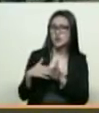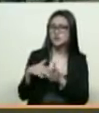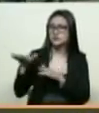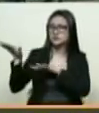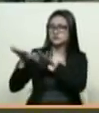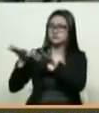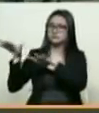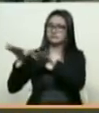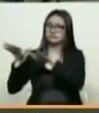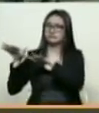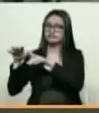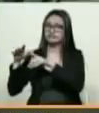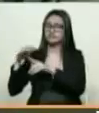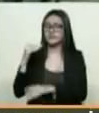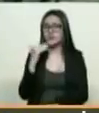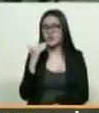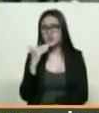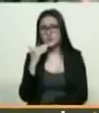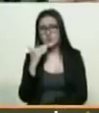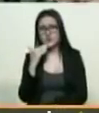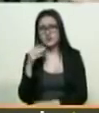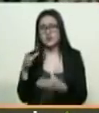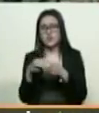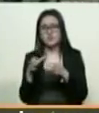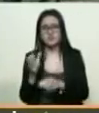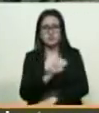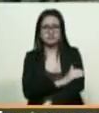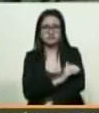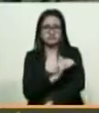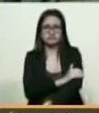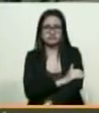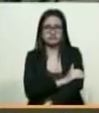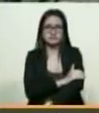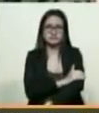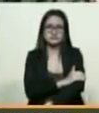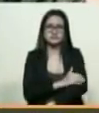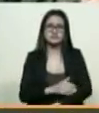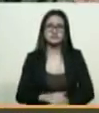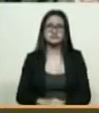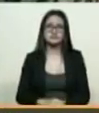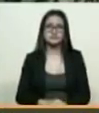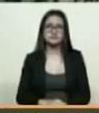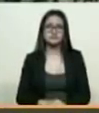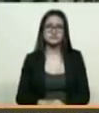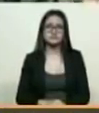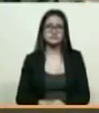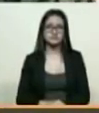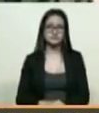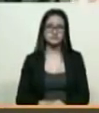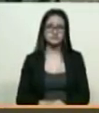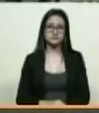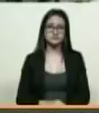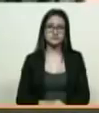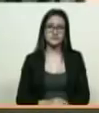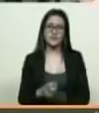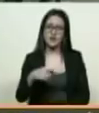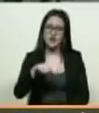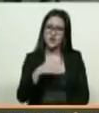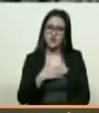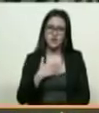exógenos y con sus conexiones, por supuesto, y con un propósito